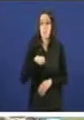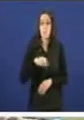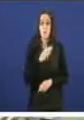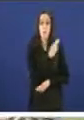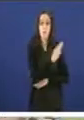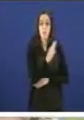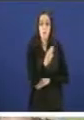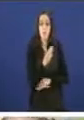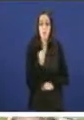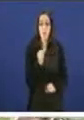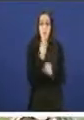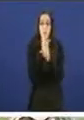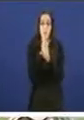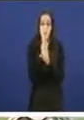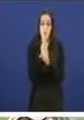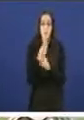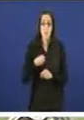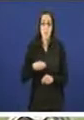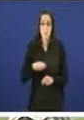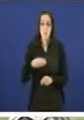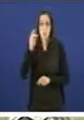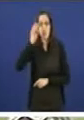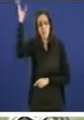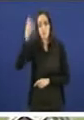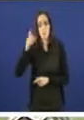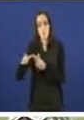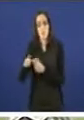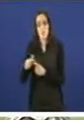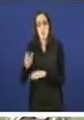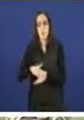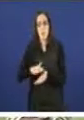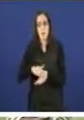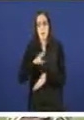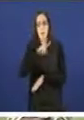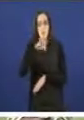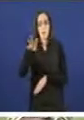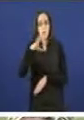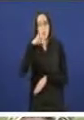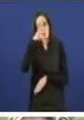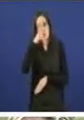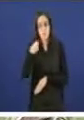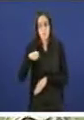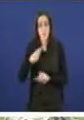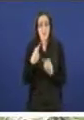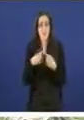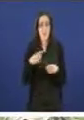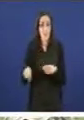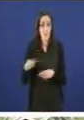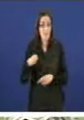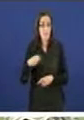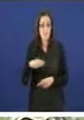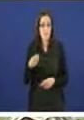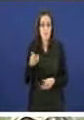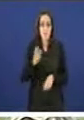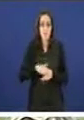Popular pois, votou en contra de unha iniciativa do Bloque Nacionalista Galego para que o 24 de febreiro fora unha desas actividades